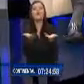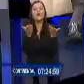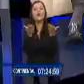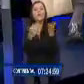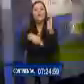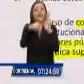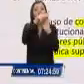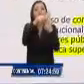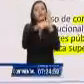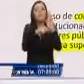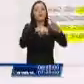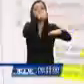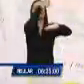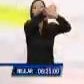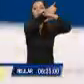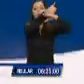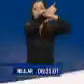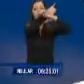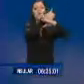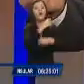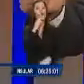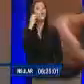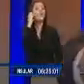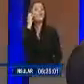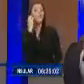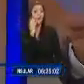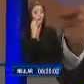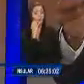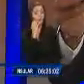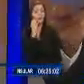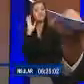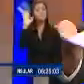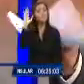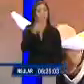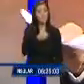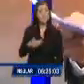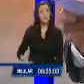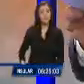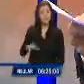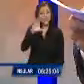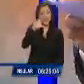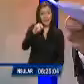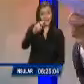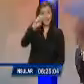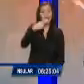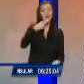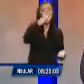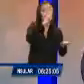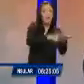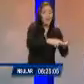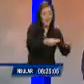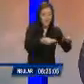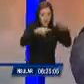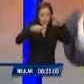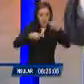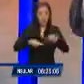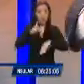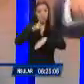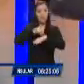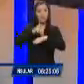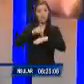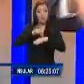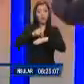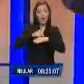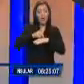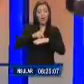norma jerárquica superior. Juan Pablo Pozo, cuando conoció la carta que ingresó la doctora Goyes, y para